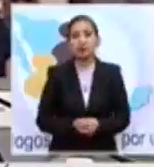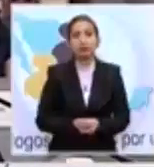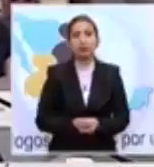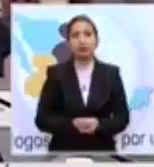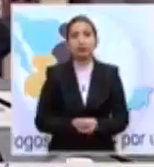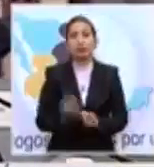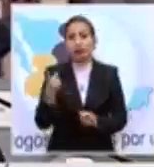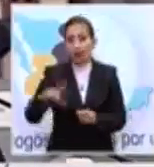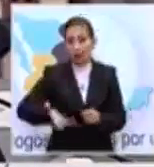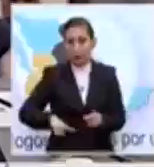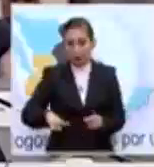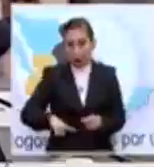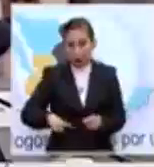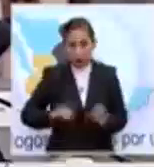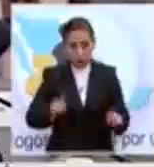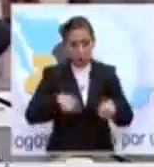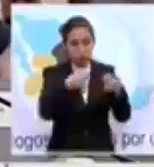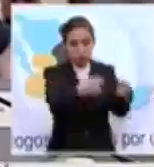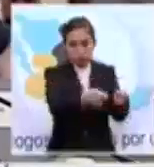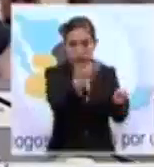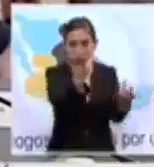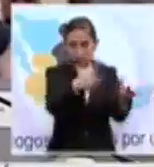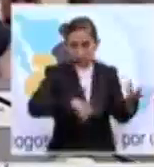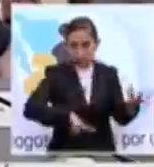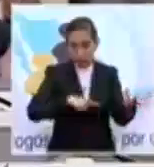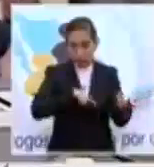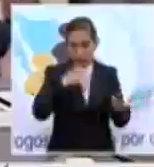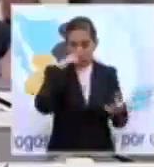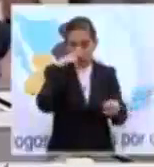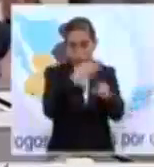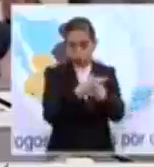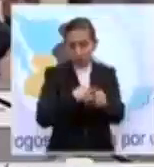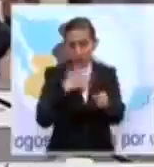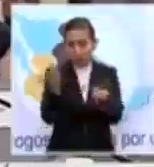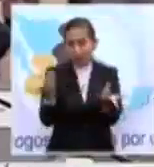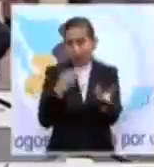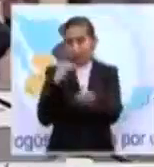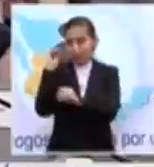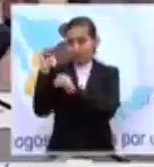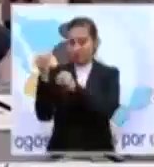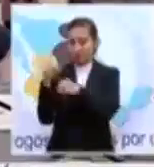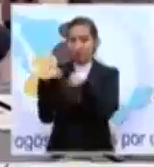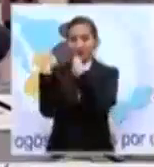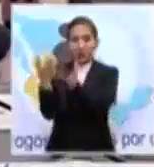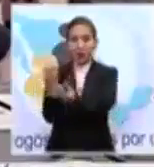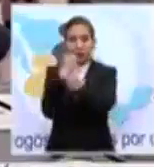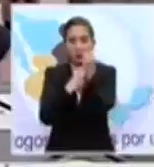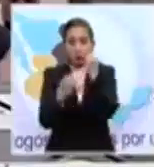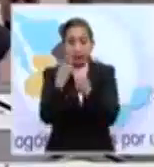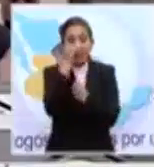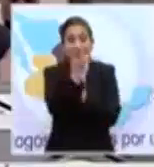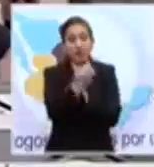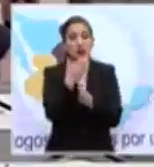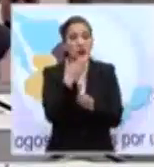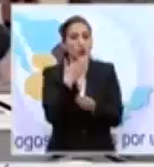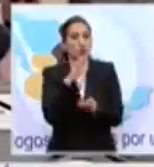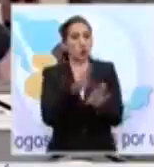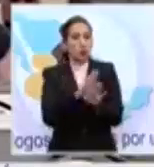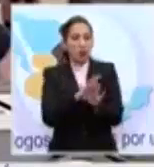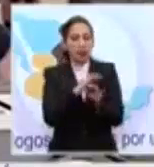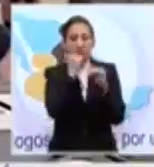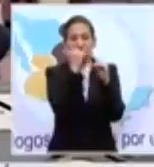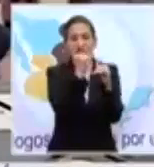del Estado, de las administraciones públicas, y que esto nos impidiera abordarlo de una